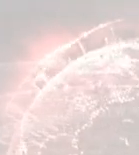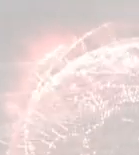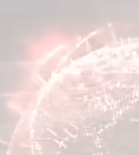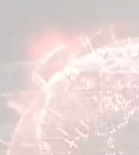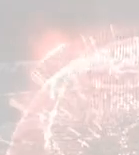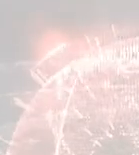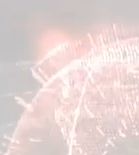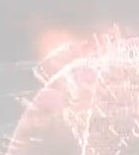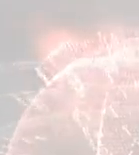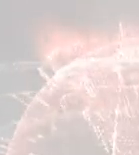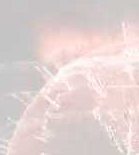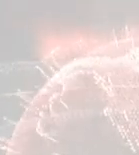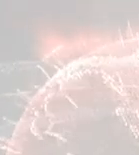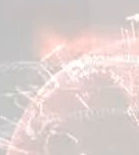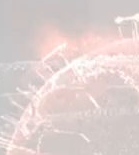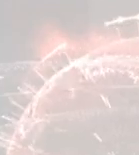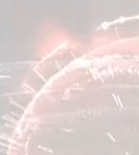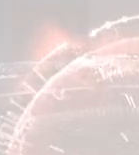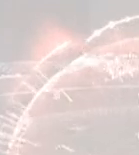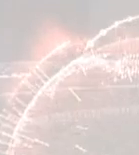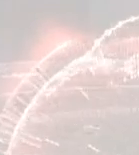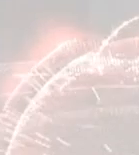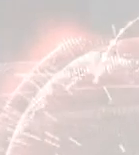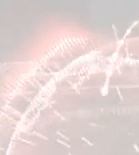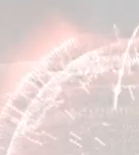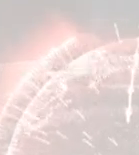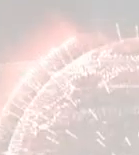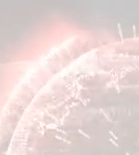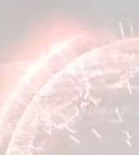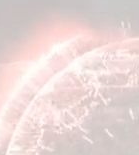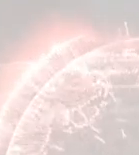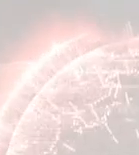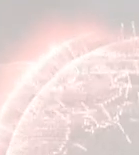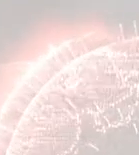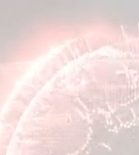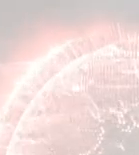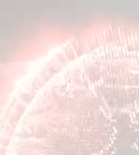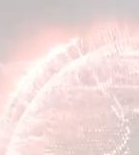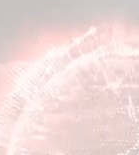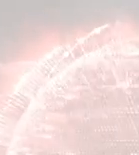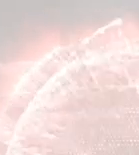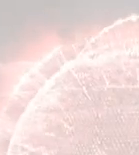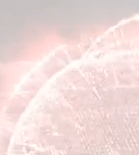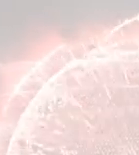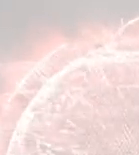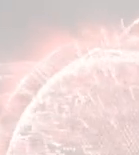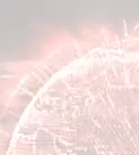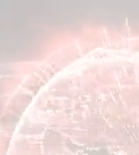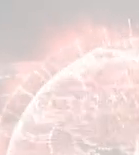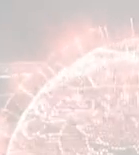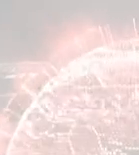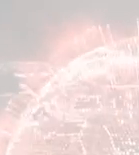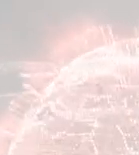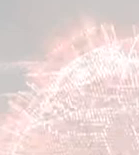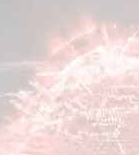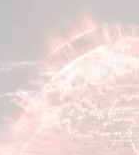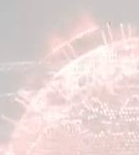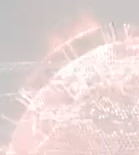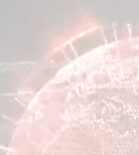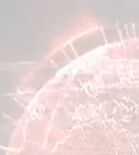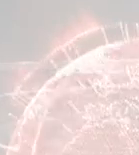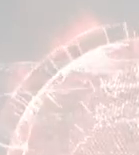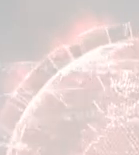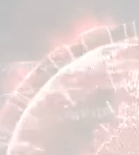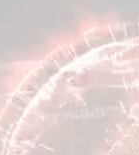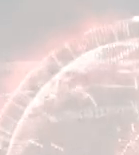día va a ser más próspero y va a ser un país de iguales, va a ser a partir de apostarle a la educación.